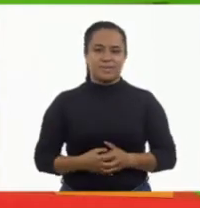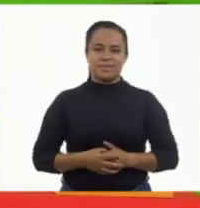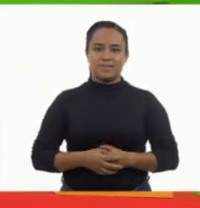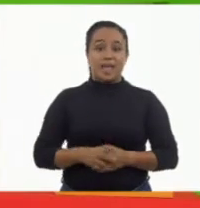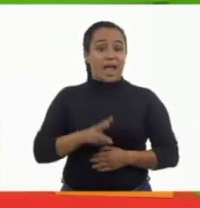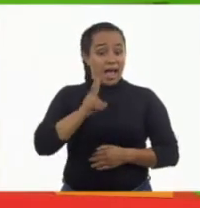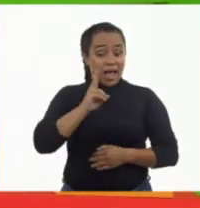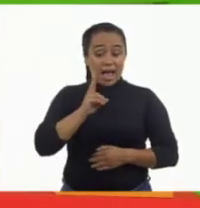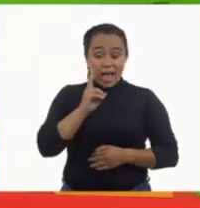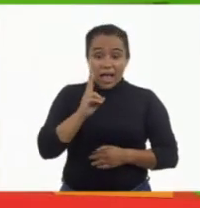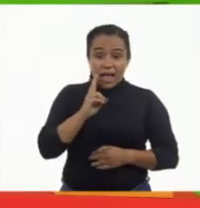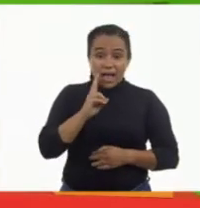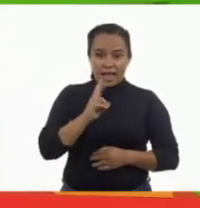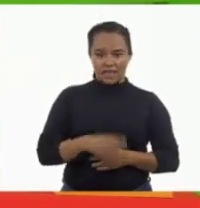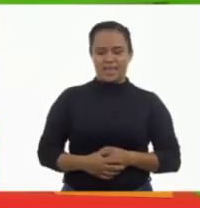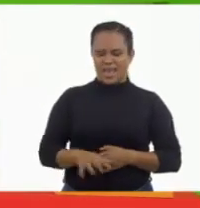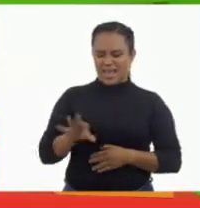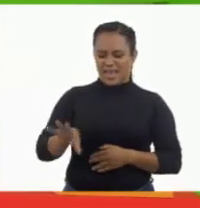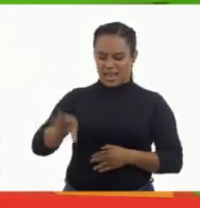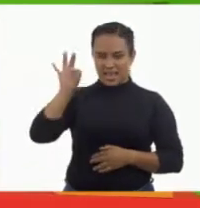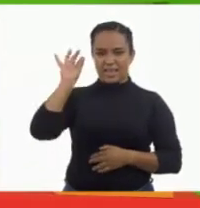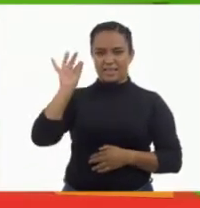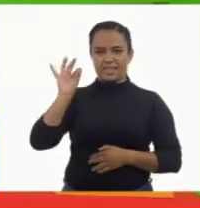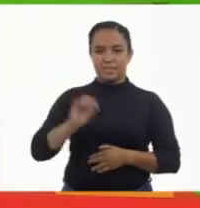ver... ¡Esta!